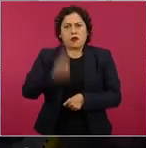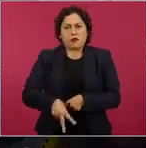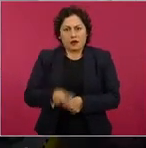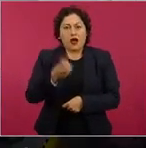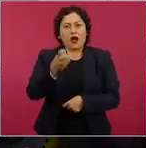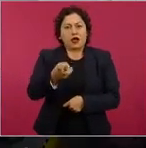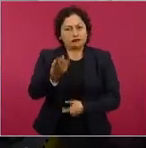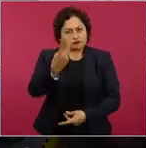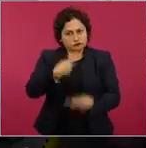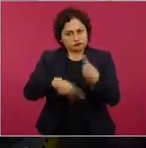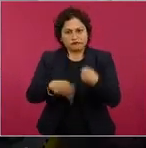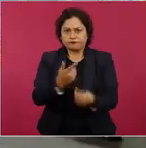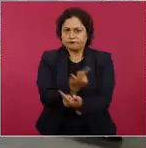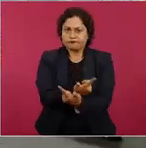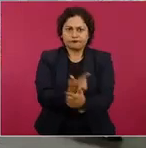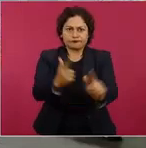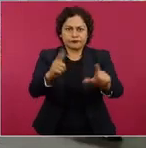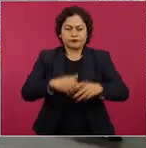Okay. ¿Y